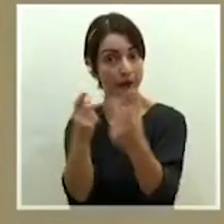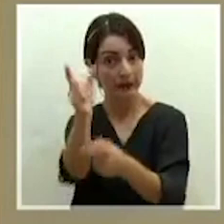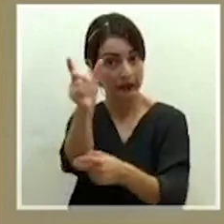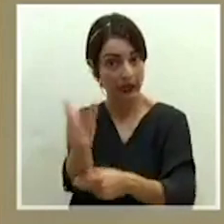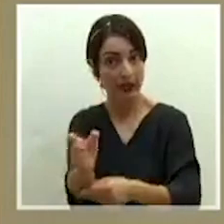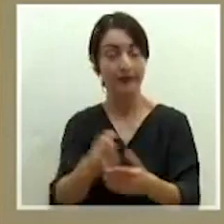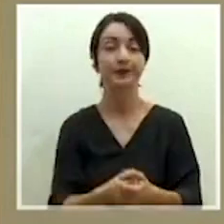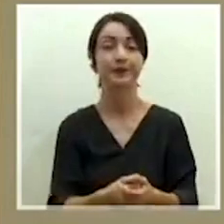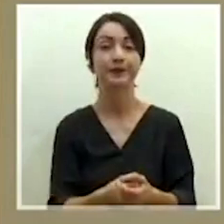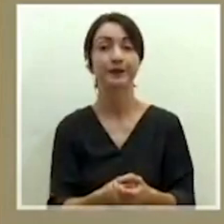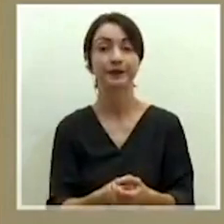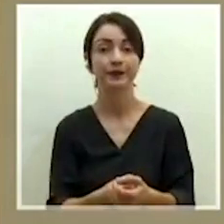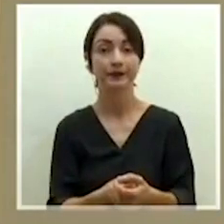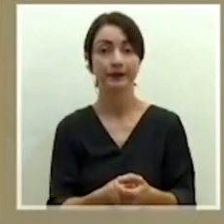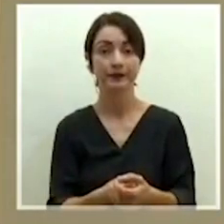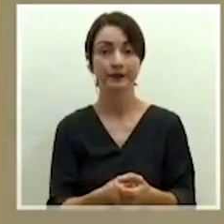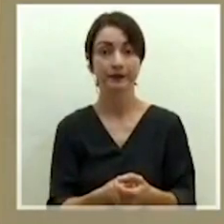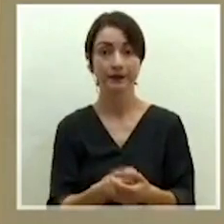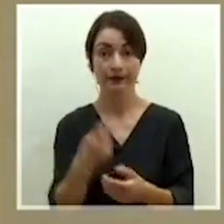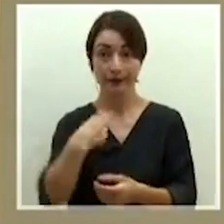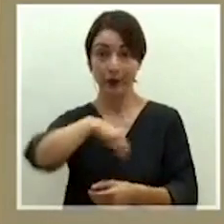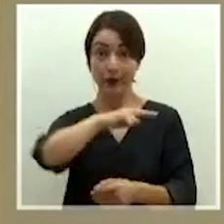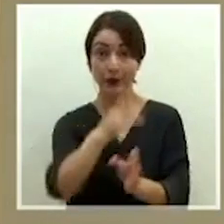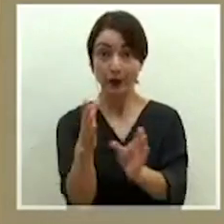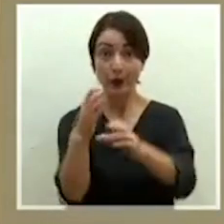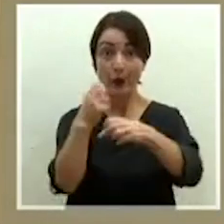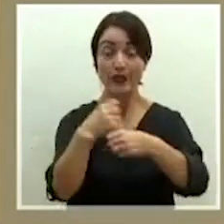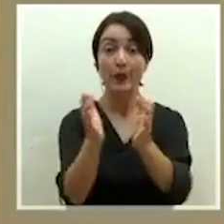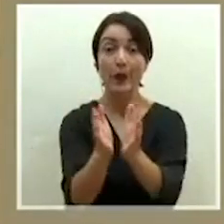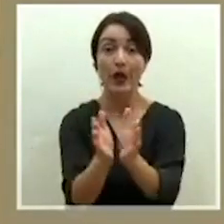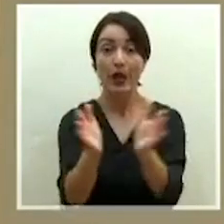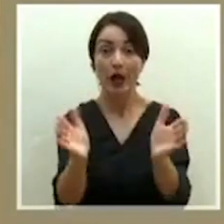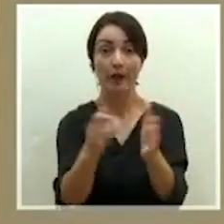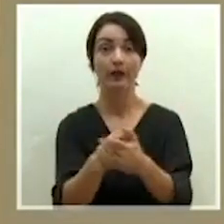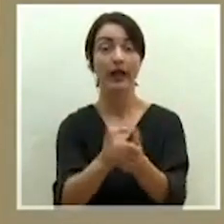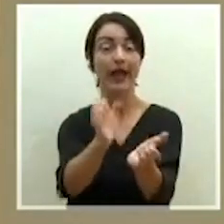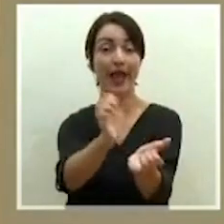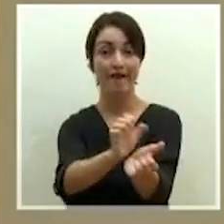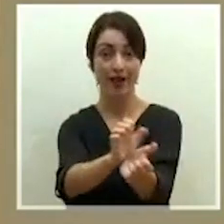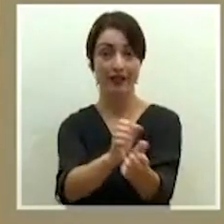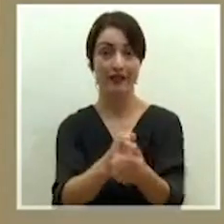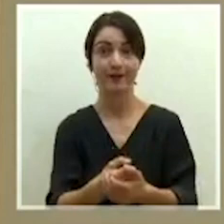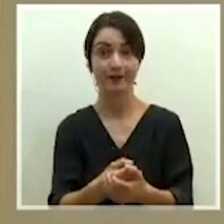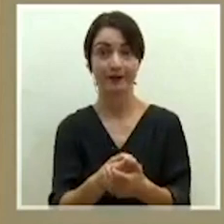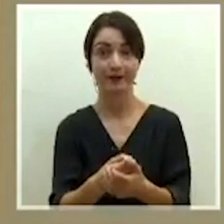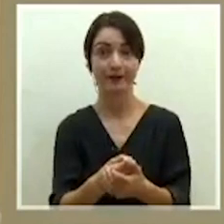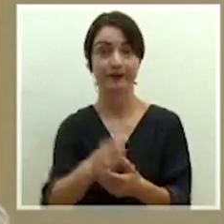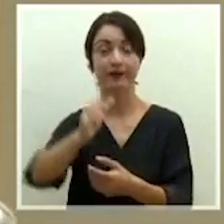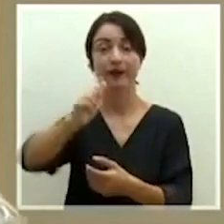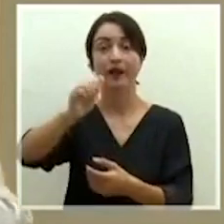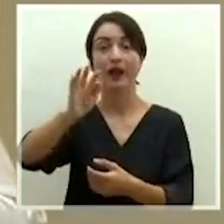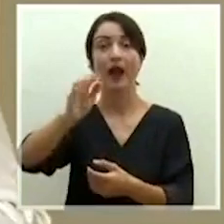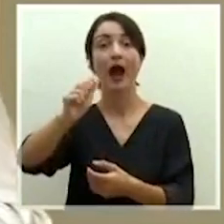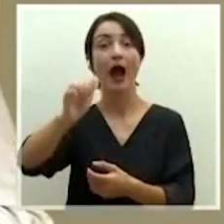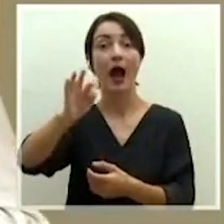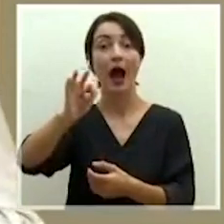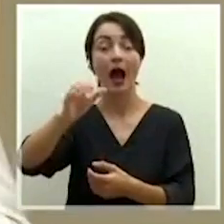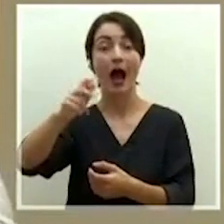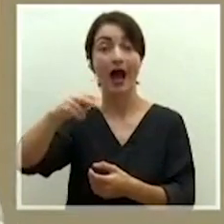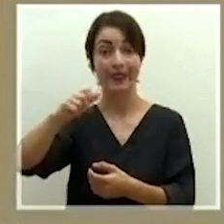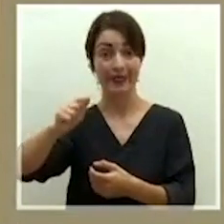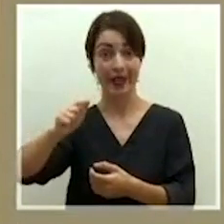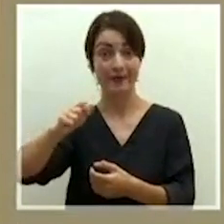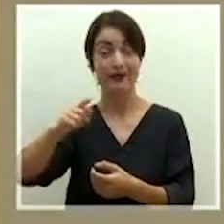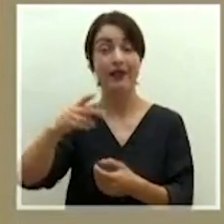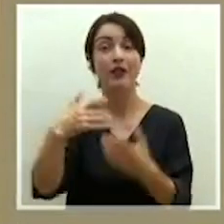esto lo hacemos a través generalmente de nuestros EVAIS, los ATAPS, que son los asistentes técnicos